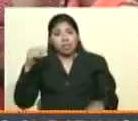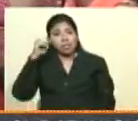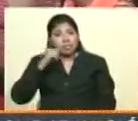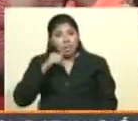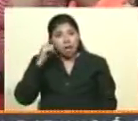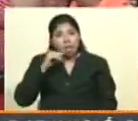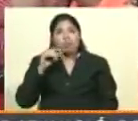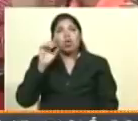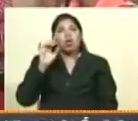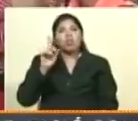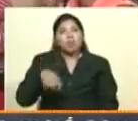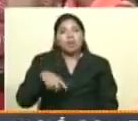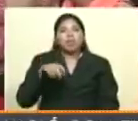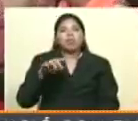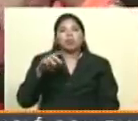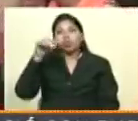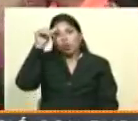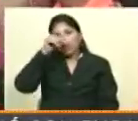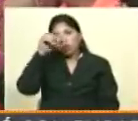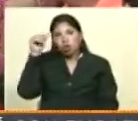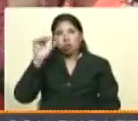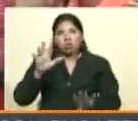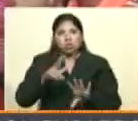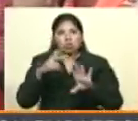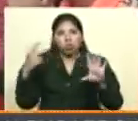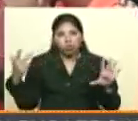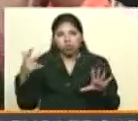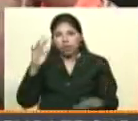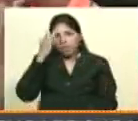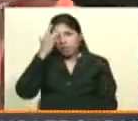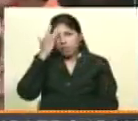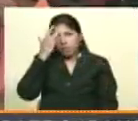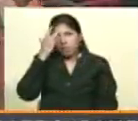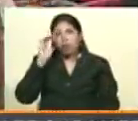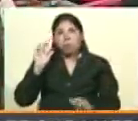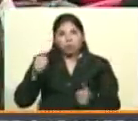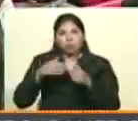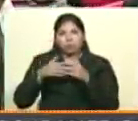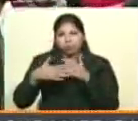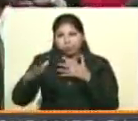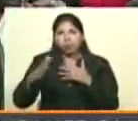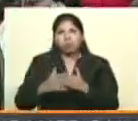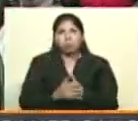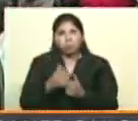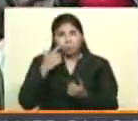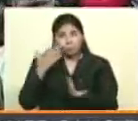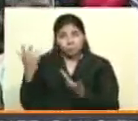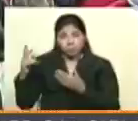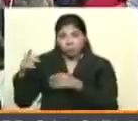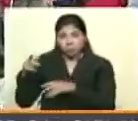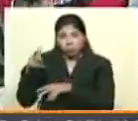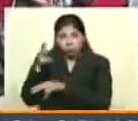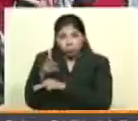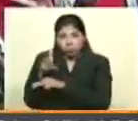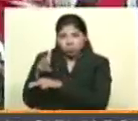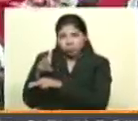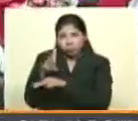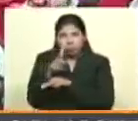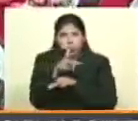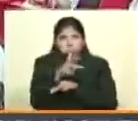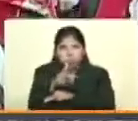domingo 18 de febrero. Tienen ustedes a través de las pantallas de Venezolana de Televisión cómo el